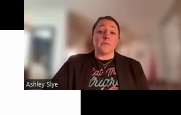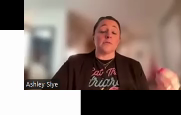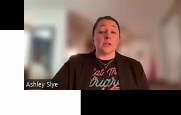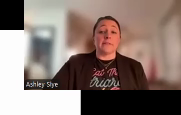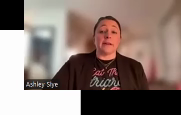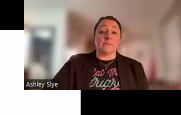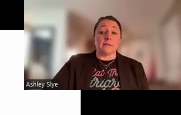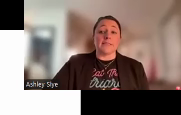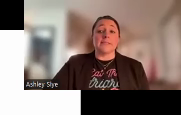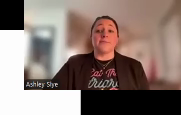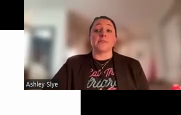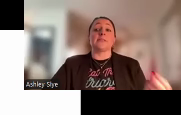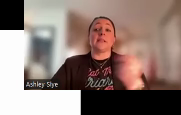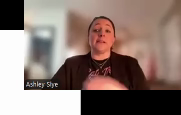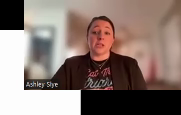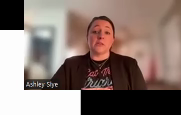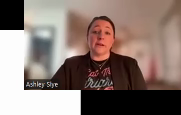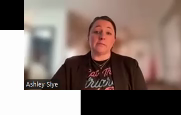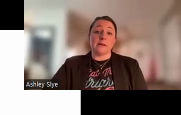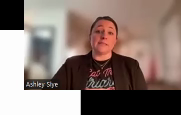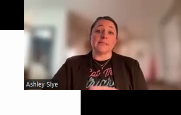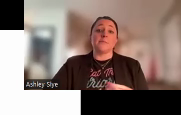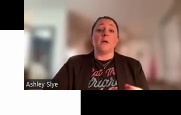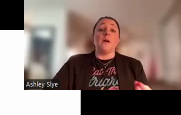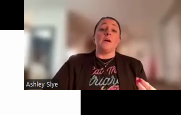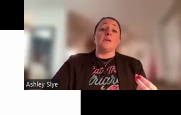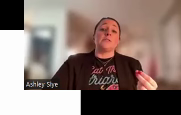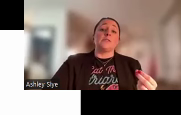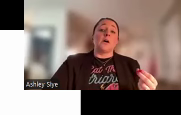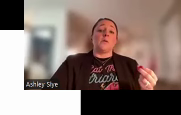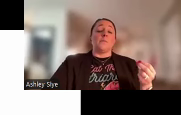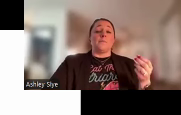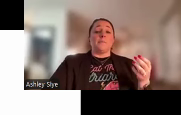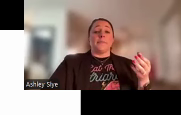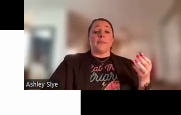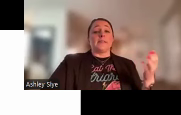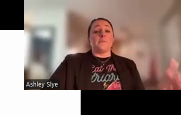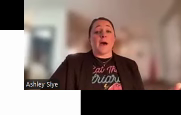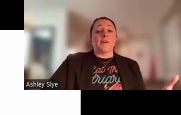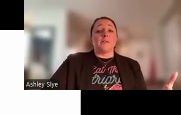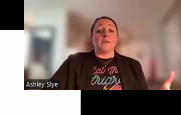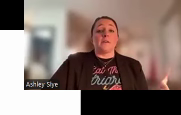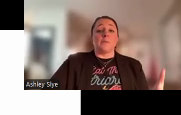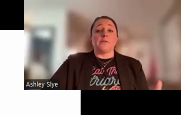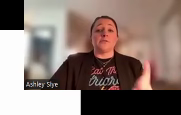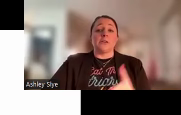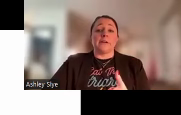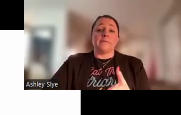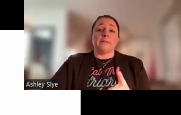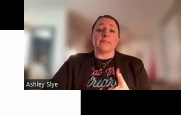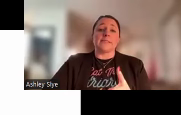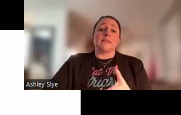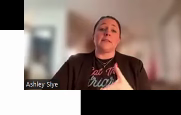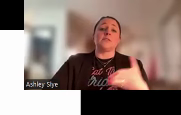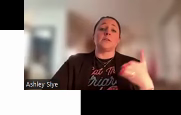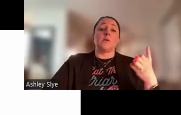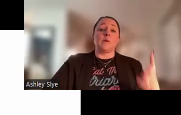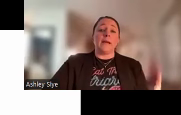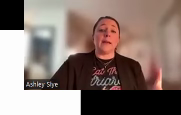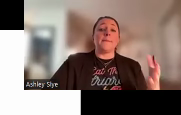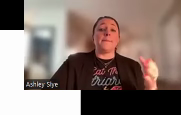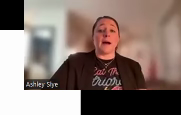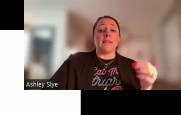hay algo que quieren hablar o cambiar de su plan. Y entonces nosotros les ofrecemos este apoyo.